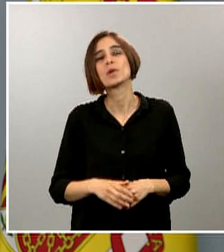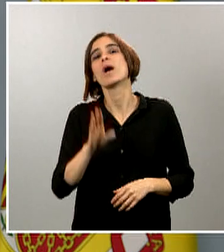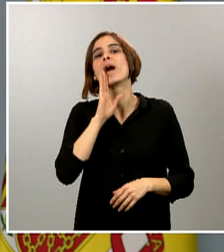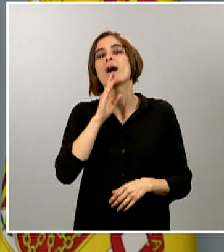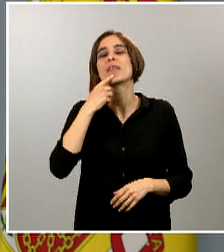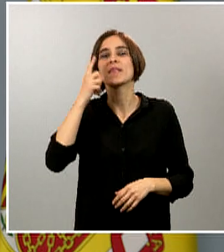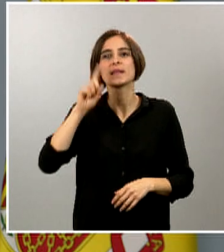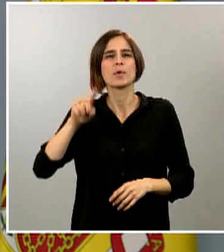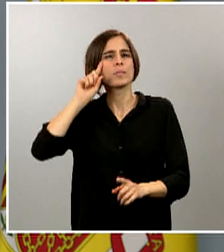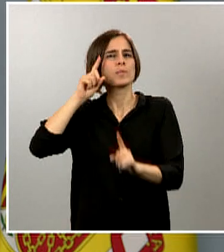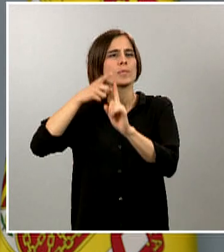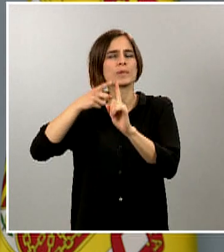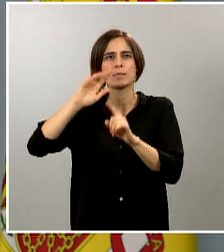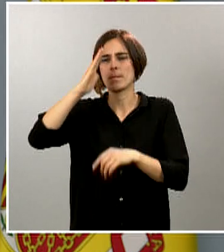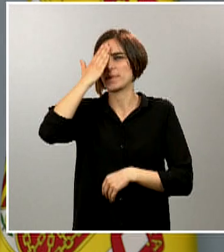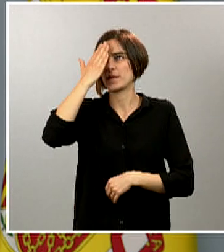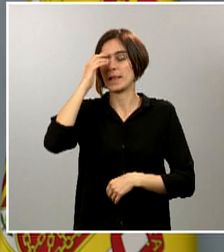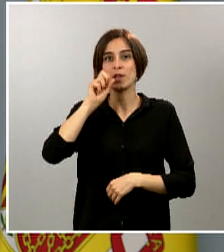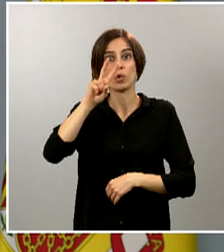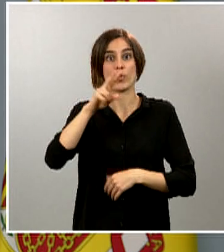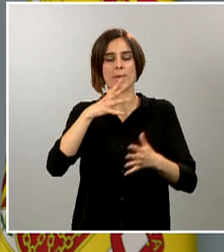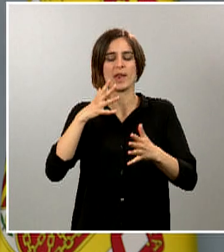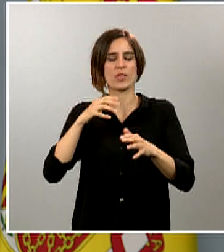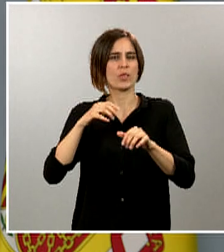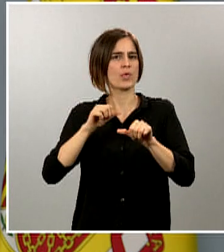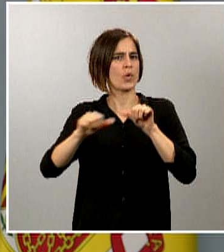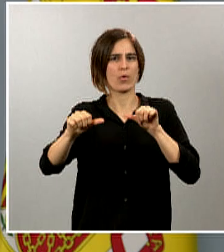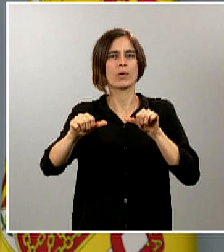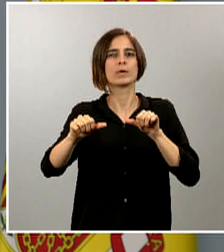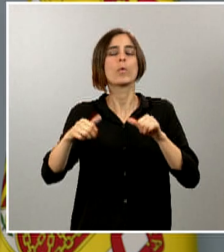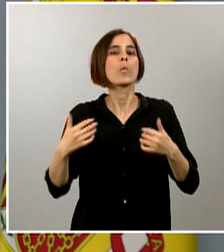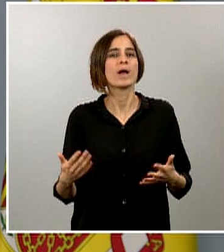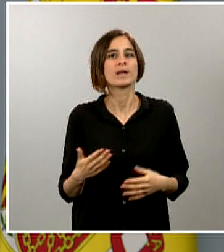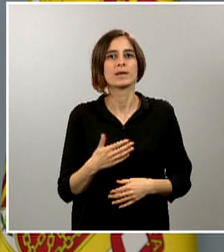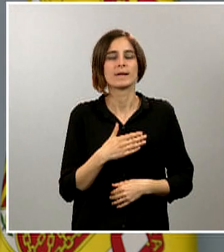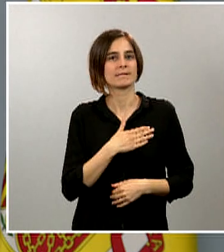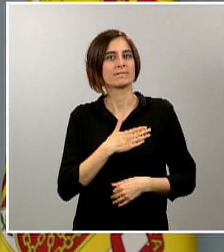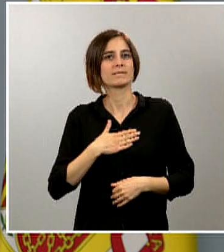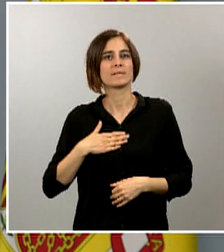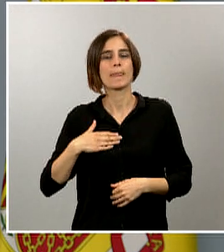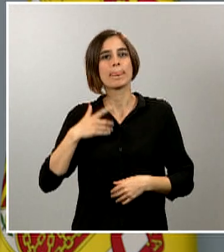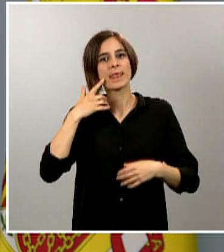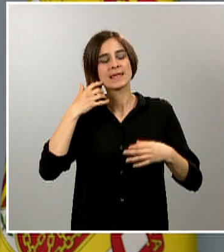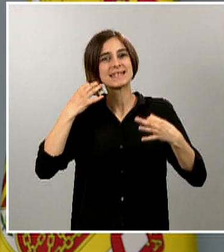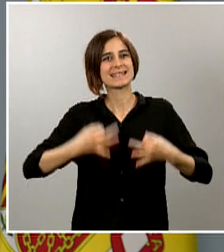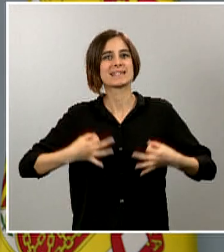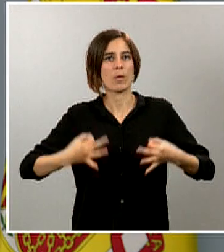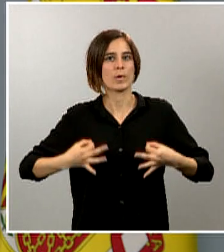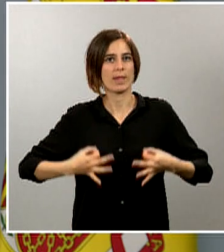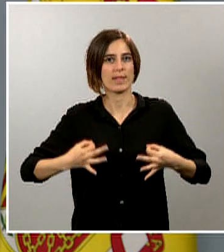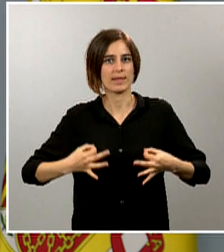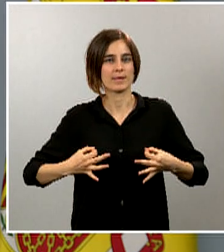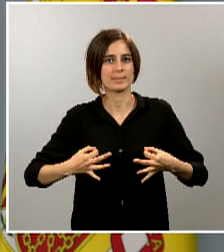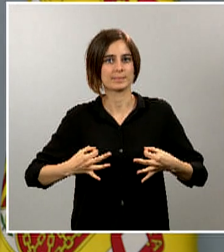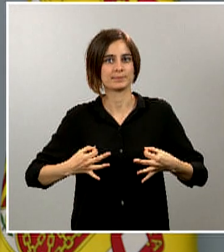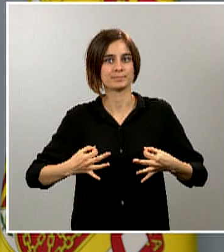desde el 12 de marzo, era implementar las labores de seguridad de las víctimas